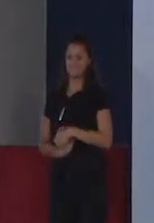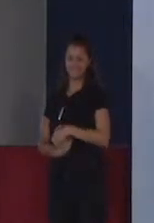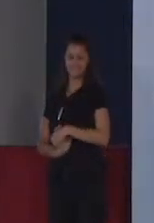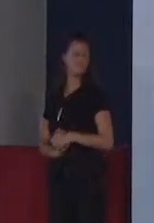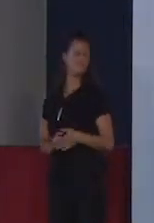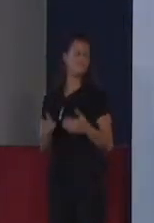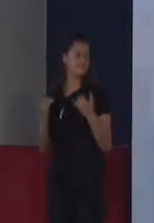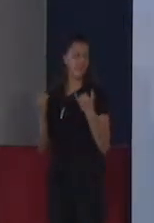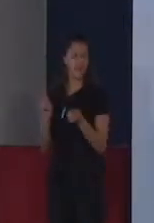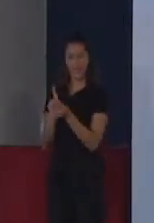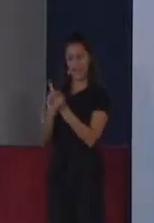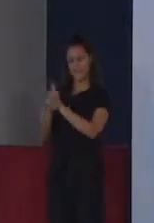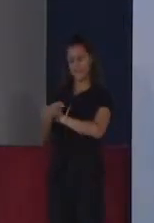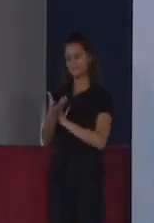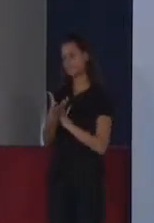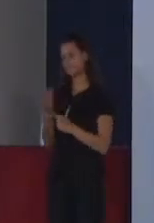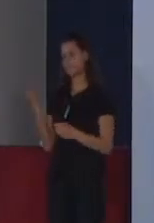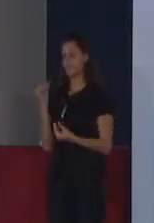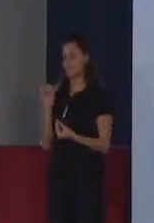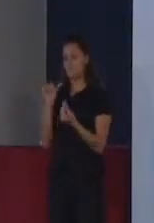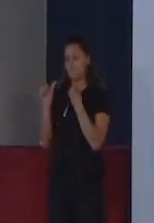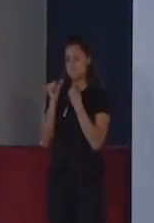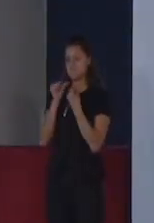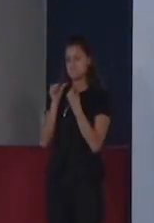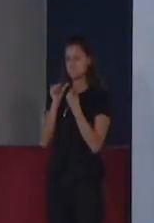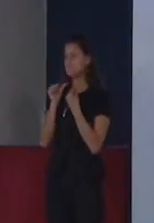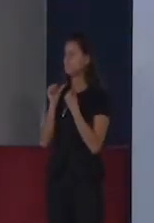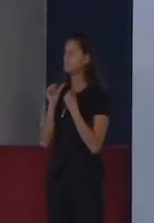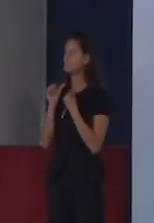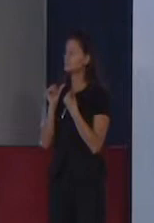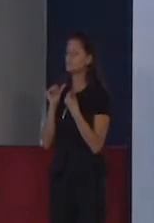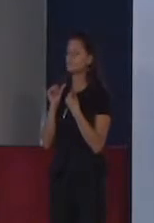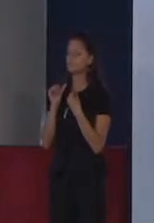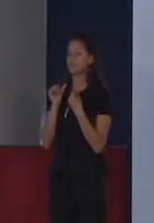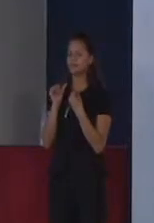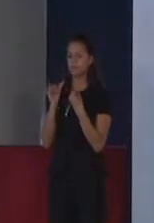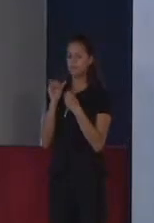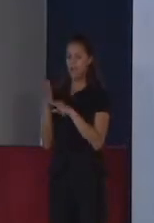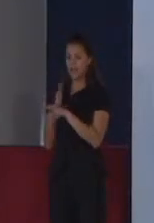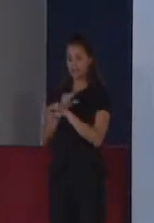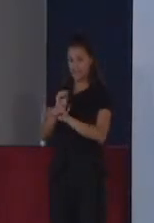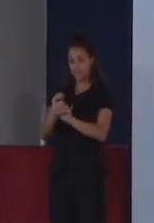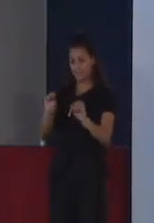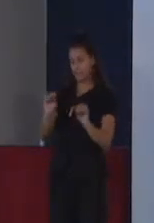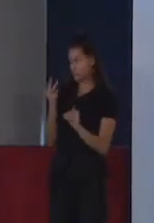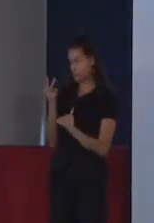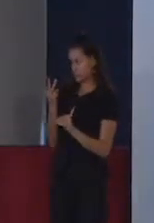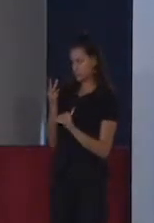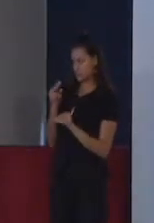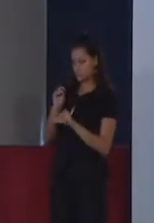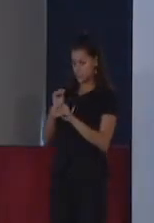vamos a ir al refrigerio y antes de dos avisitos parroquiales de parte